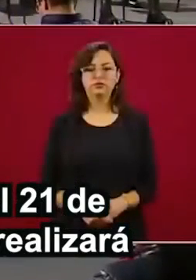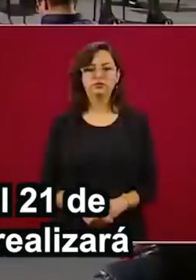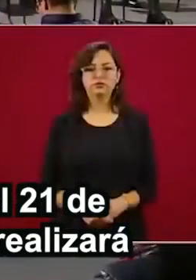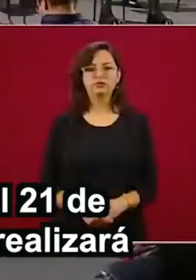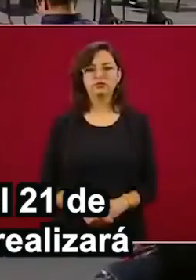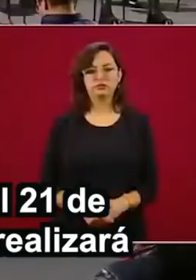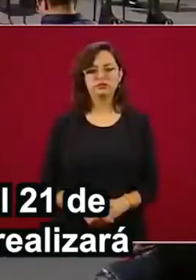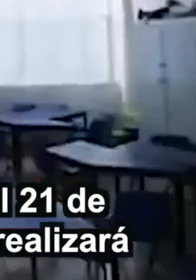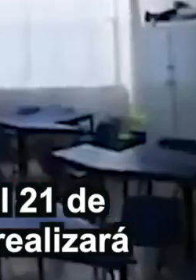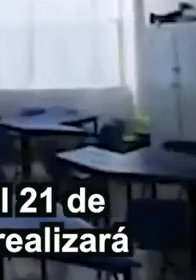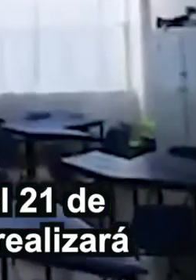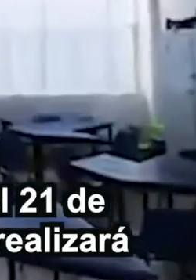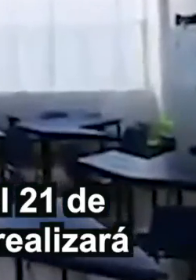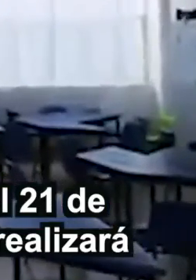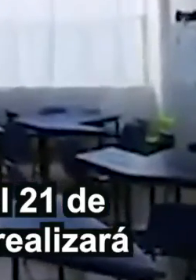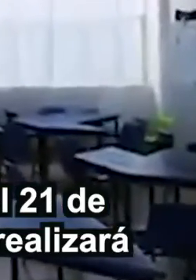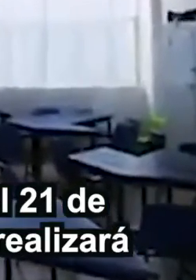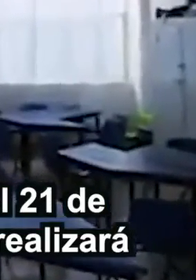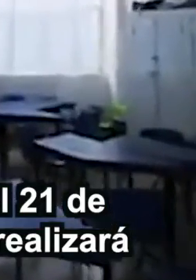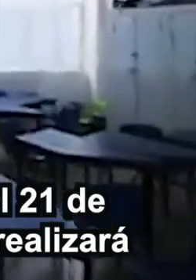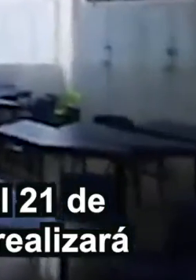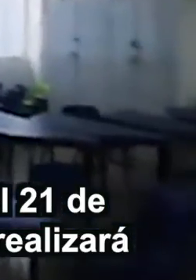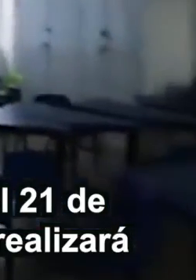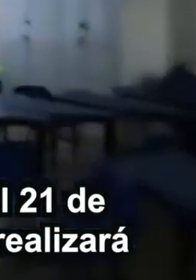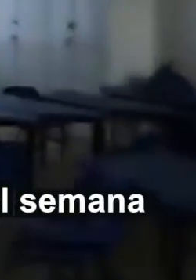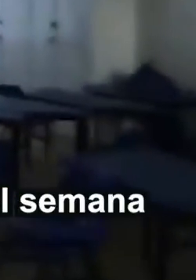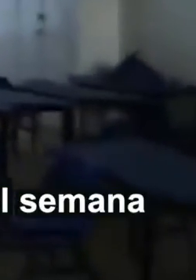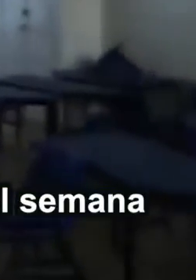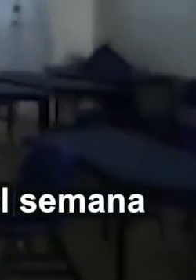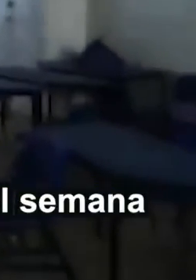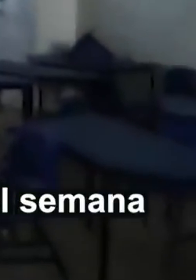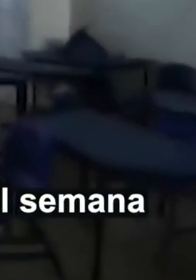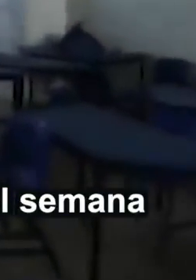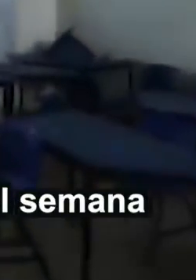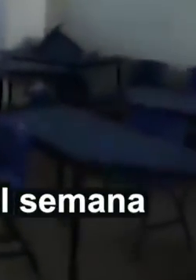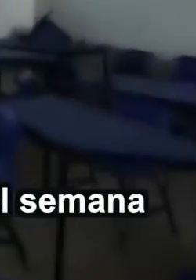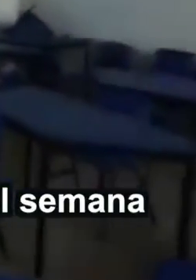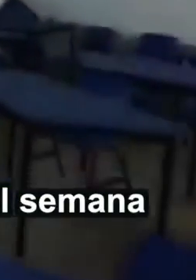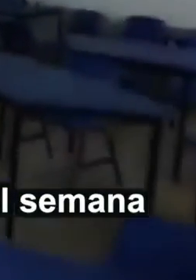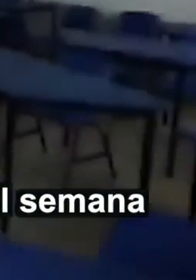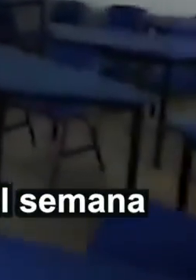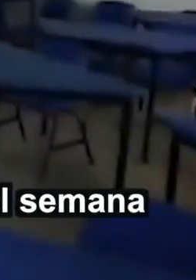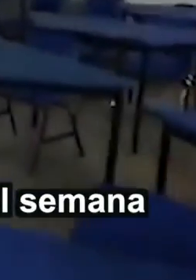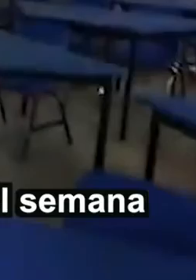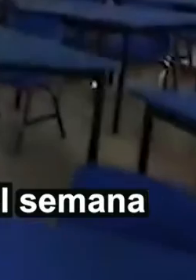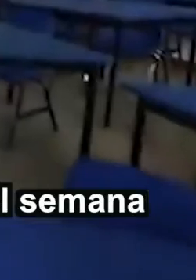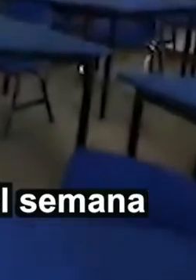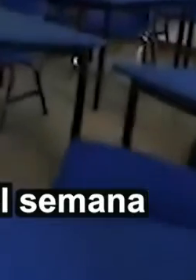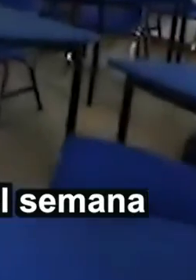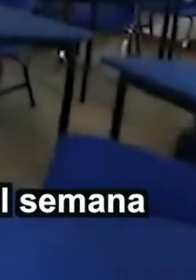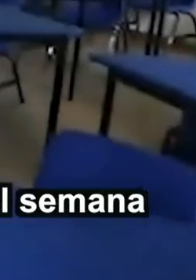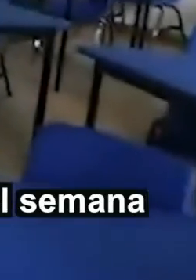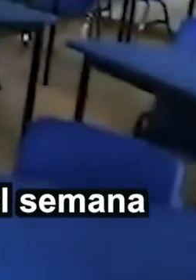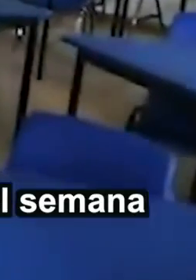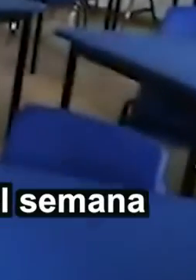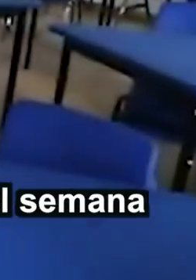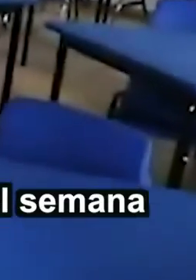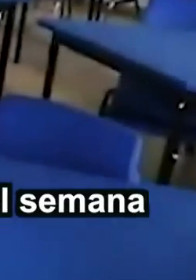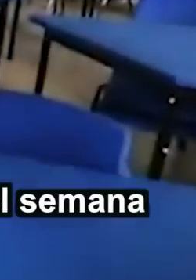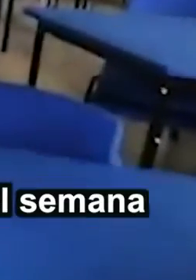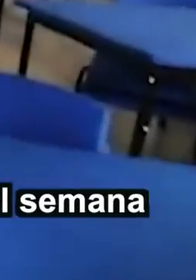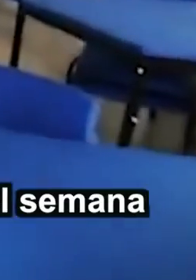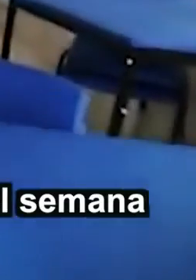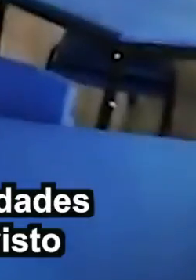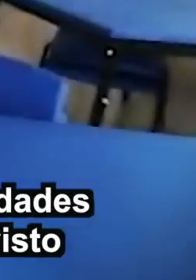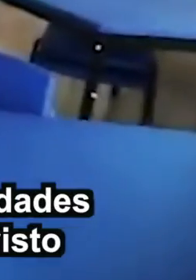del 21 de septiembre. El examen de asignación se realizará los días 8 y 9 de agosto, así como el fin de semana del 15 y 16